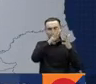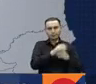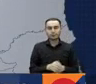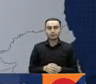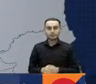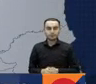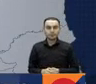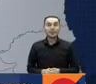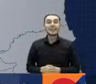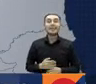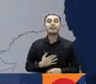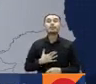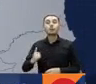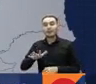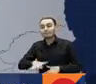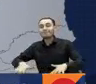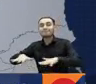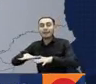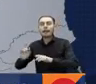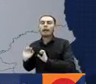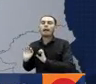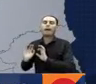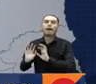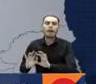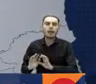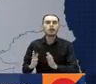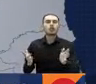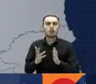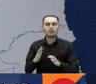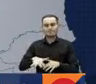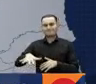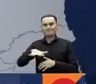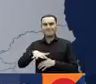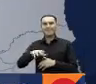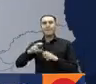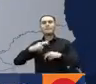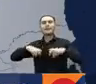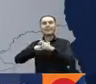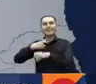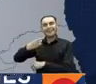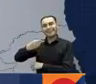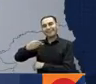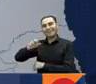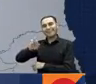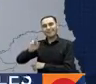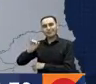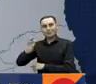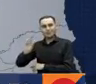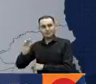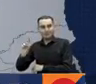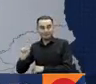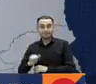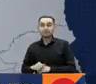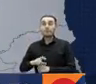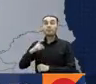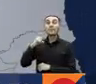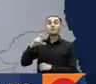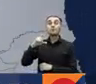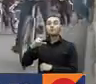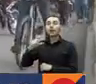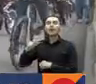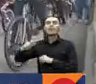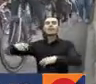Yopal está previsto que los ciudadanos se concentren en el Parque La Herradura. En Cúcuta el recorrido iniciará en la